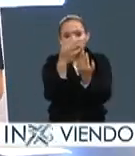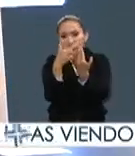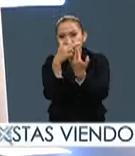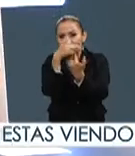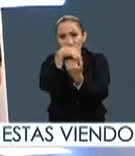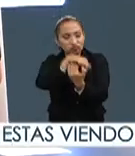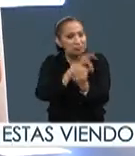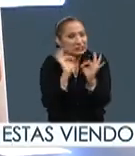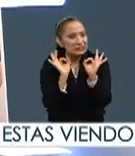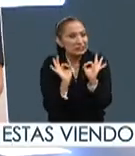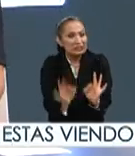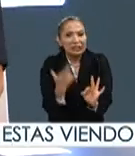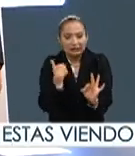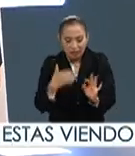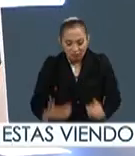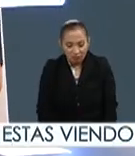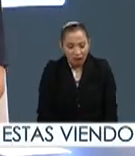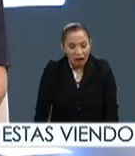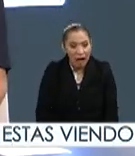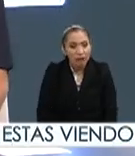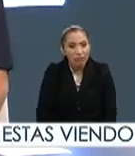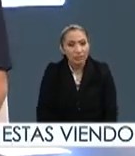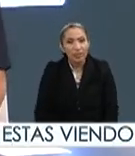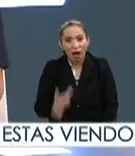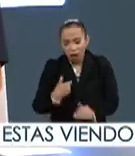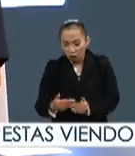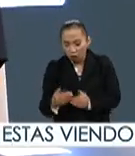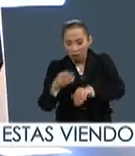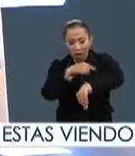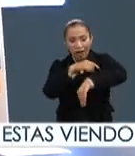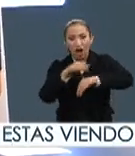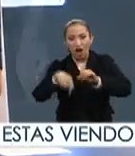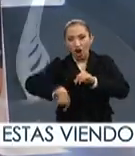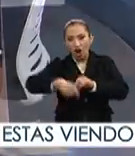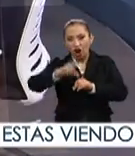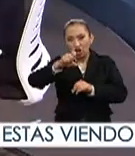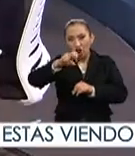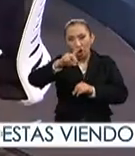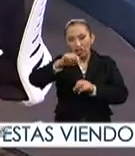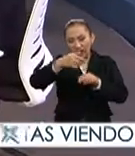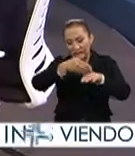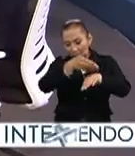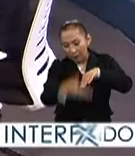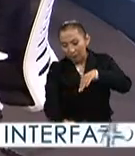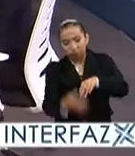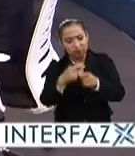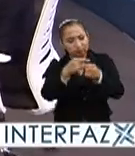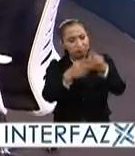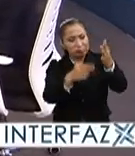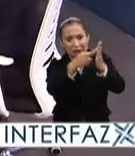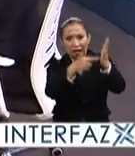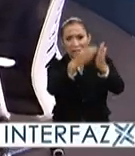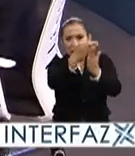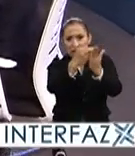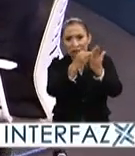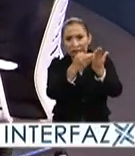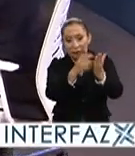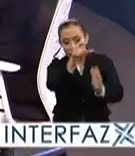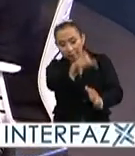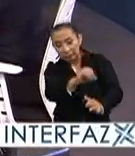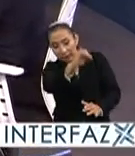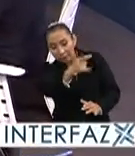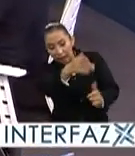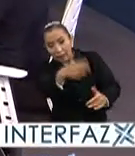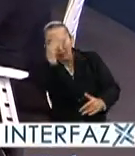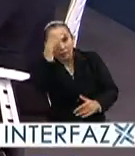completamente cortas, si se lleva falda, que sea tantos centímetros abajo de la rodilla, etcétera, etcétera, que siempre pues, es la imagen que da